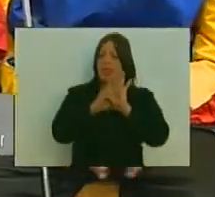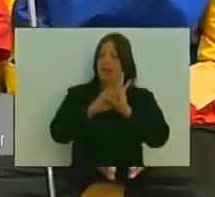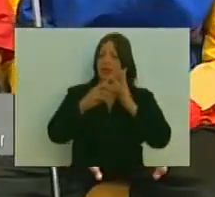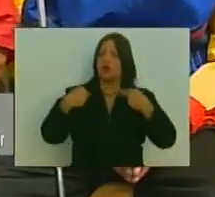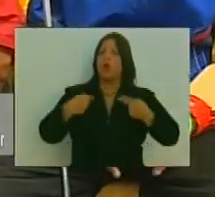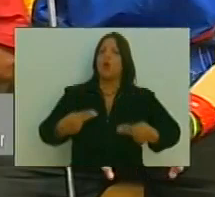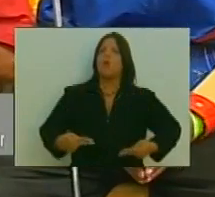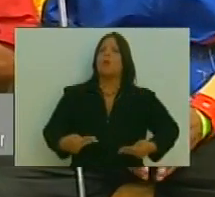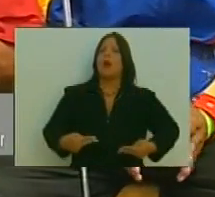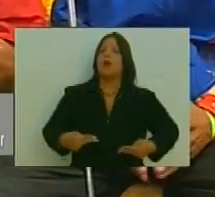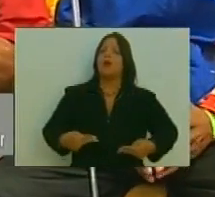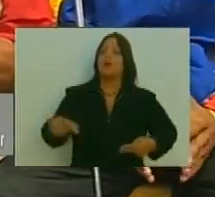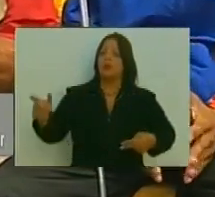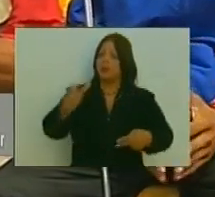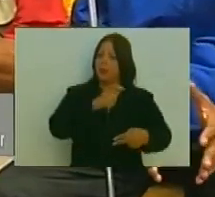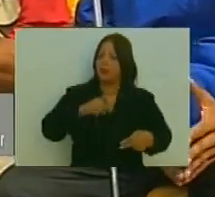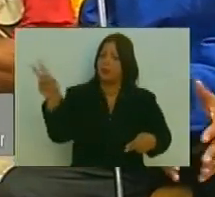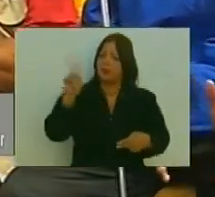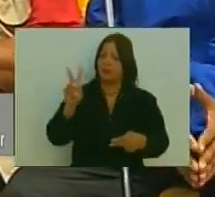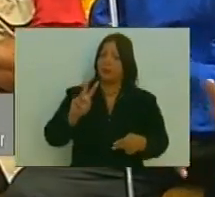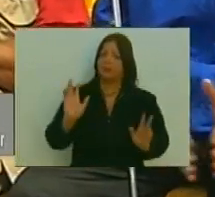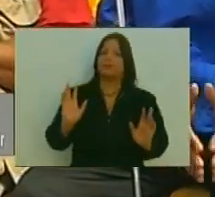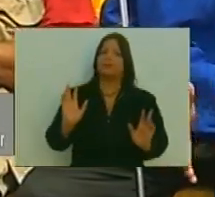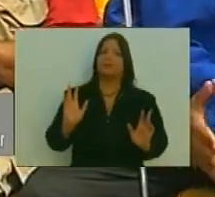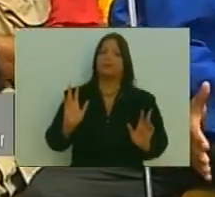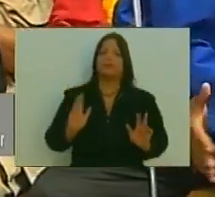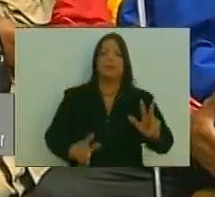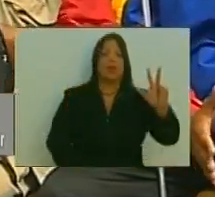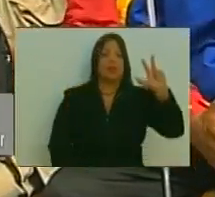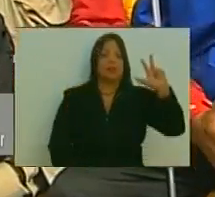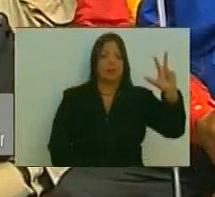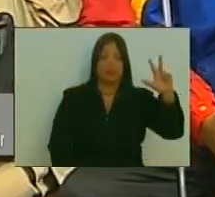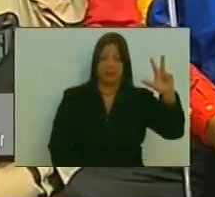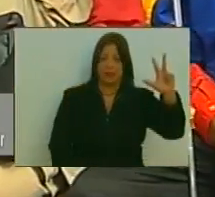humanos de la población venezolana. Tercero,